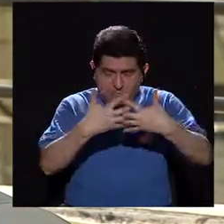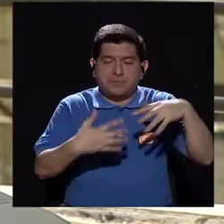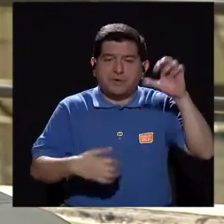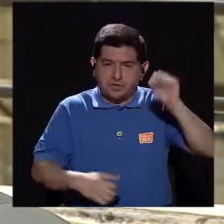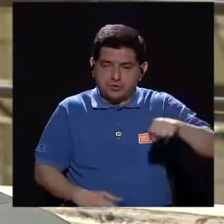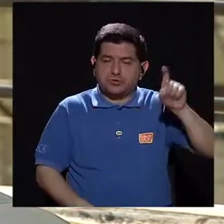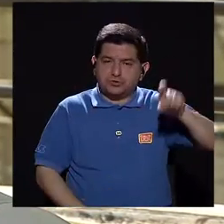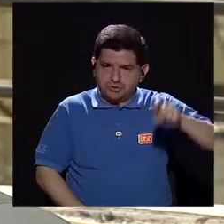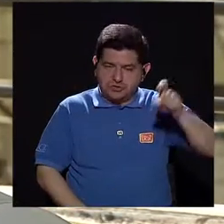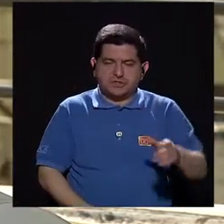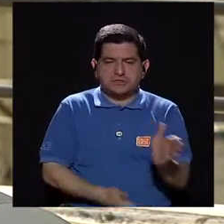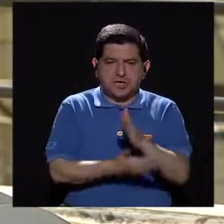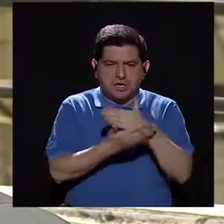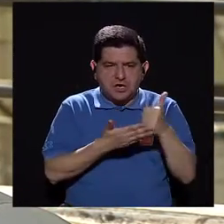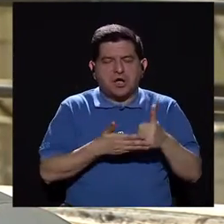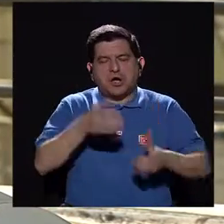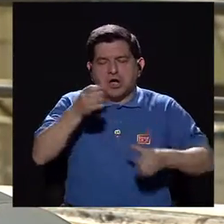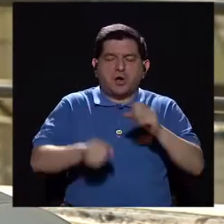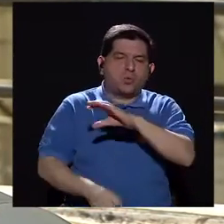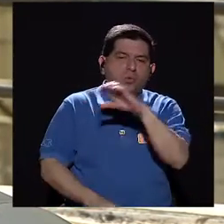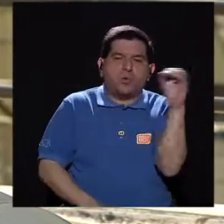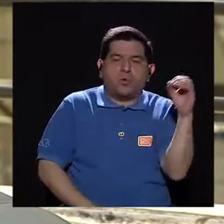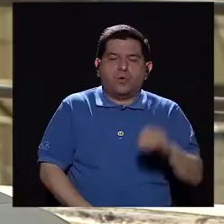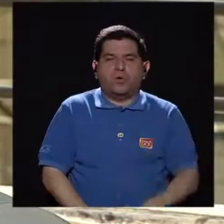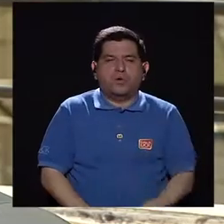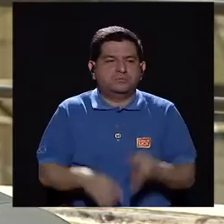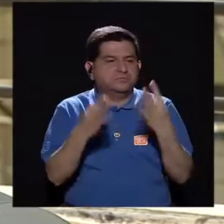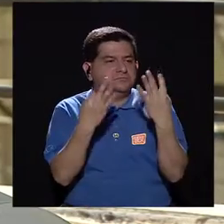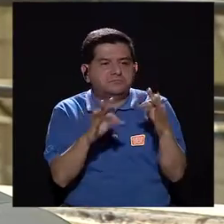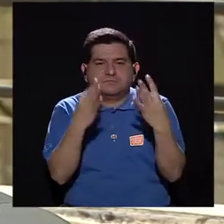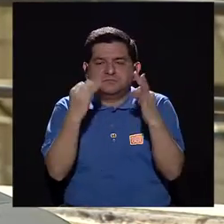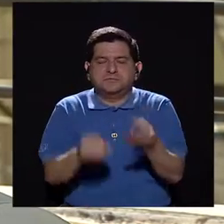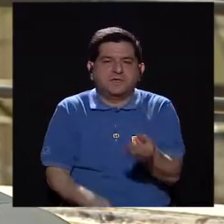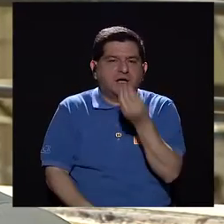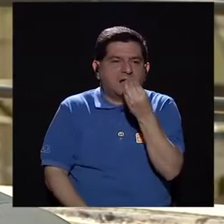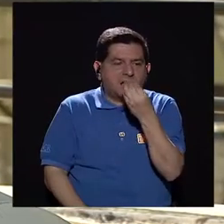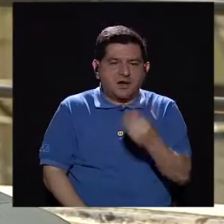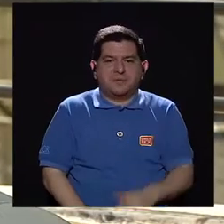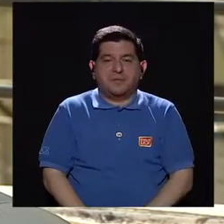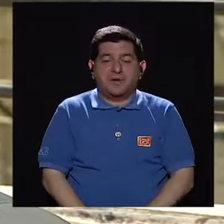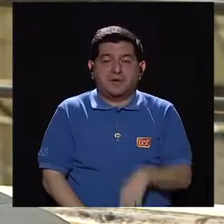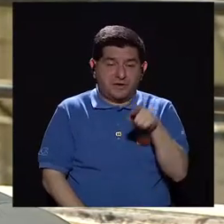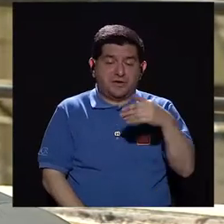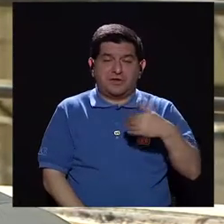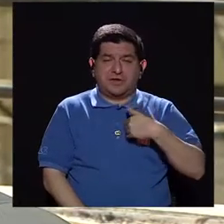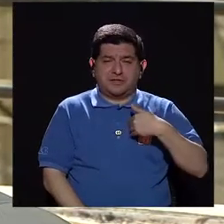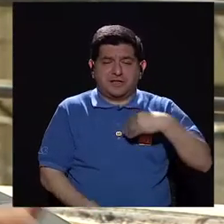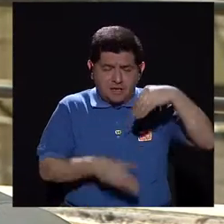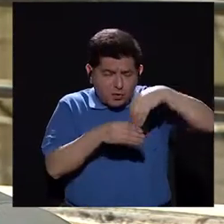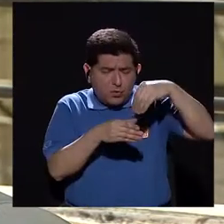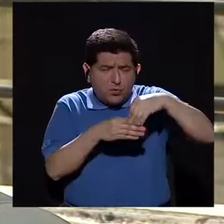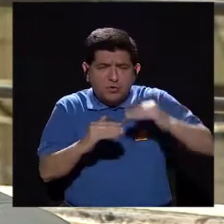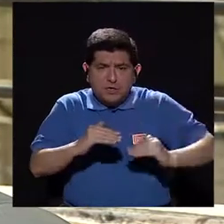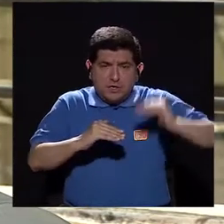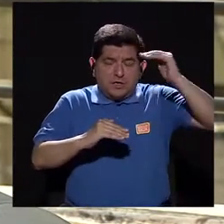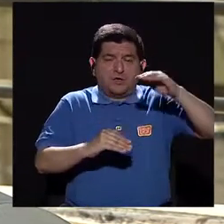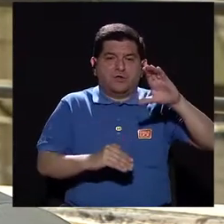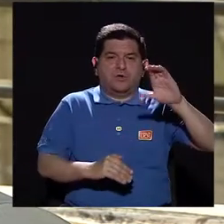dar un complemento, si se requiere de alguna otra leche, y si no, buscar alimentos ricos en